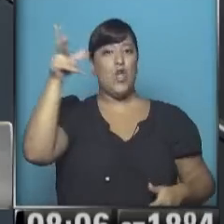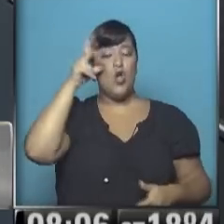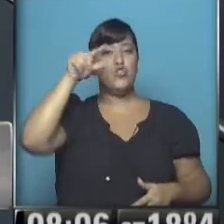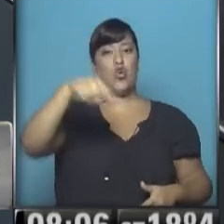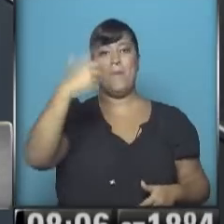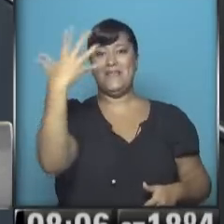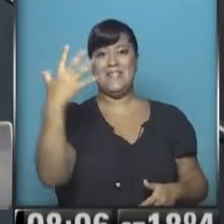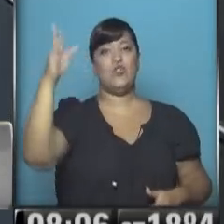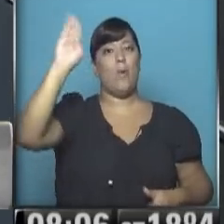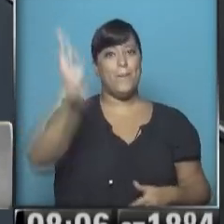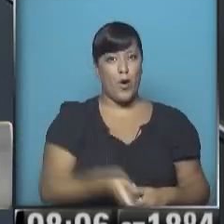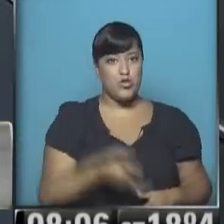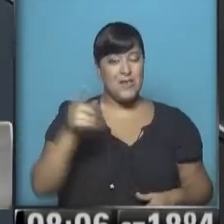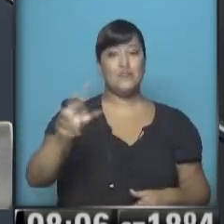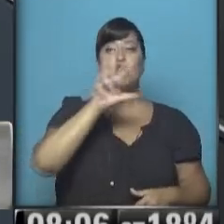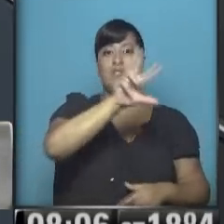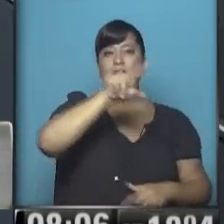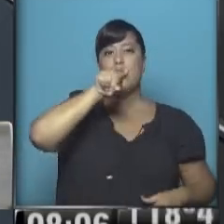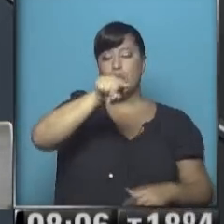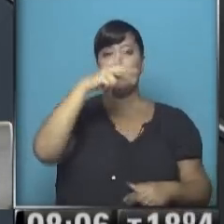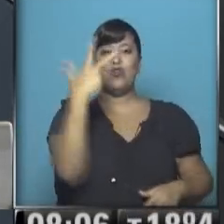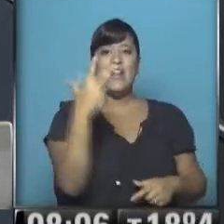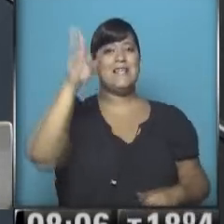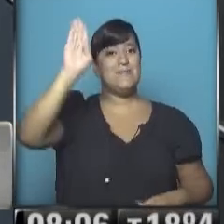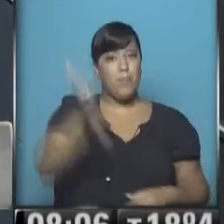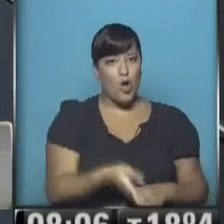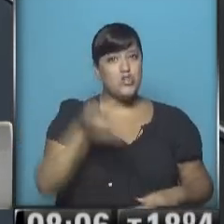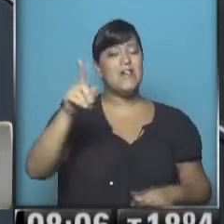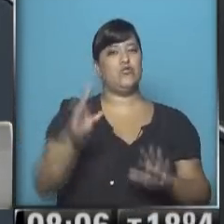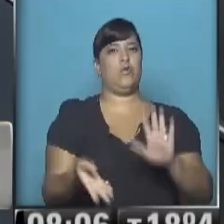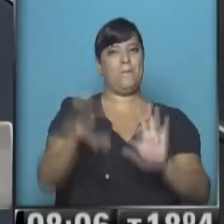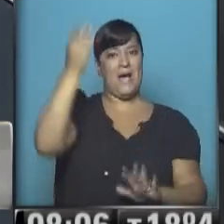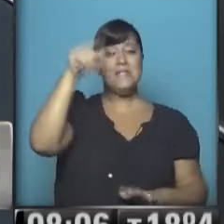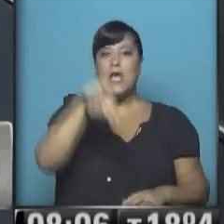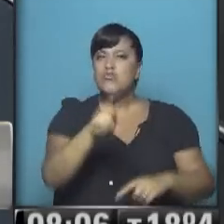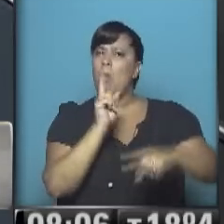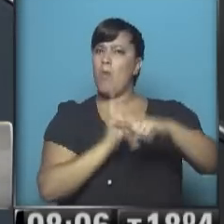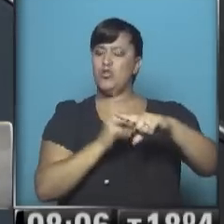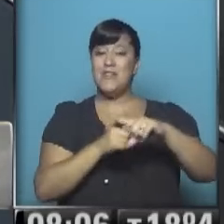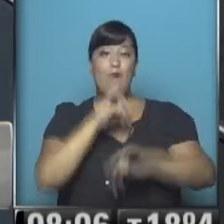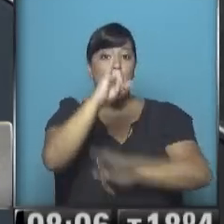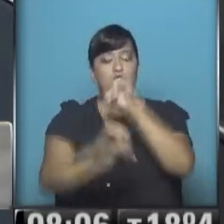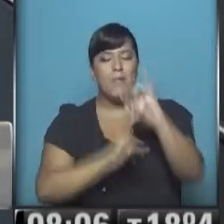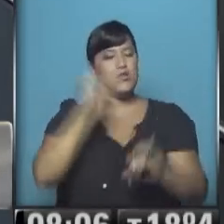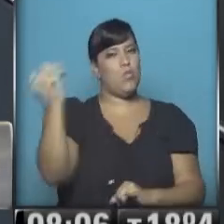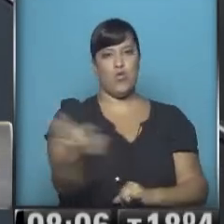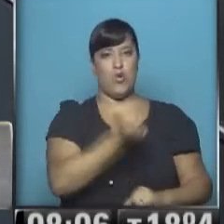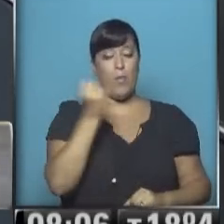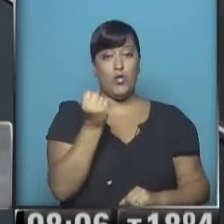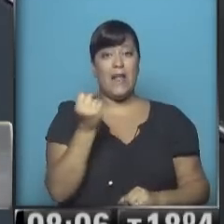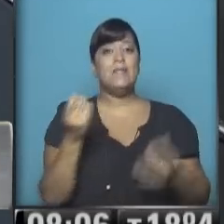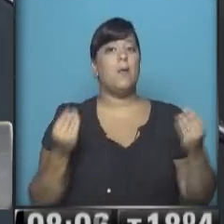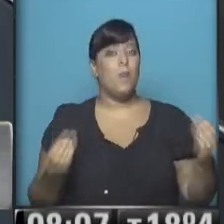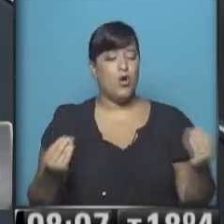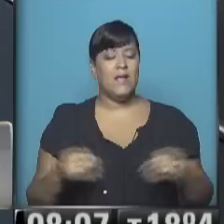puntos porcentuales de carácter adicional esto es muy positivo como dato ir relevante en virtud de